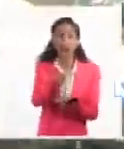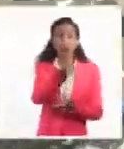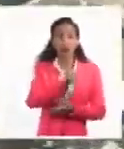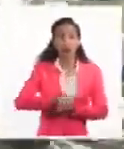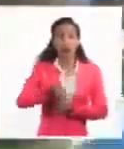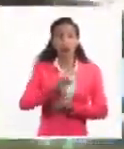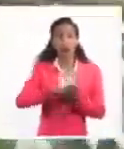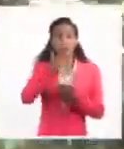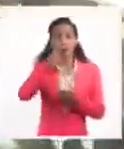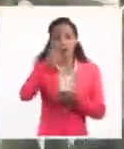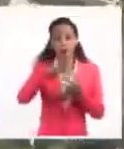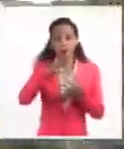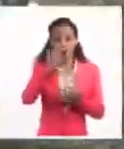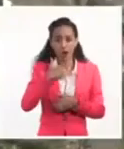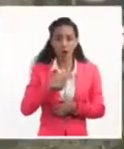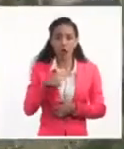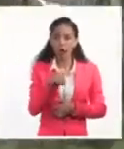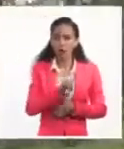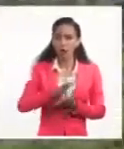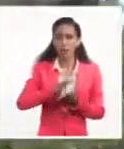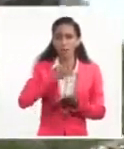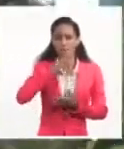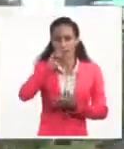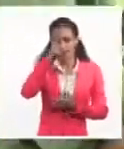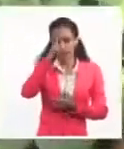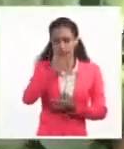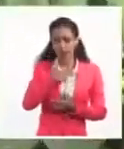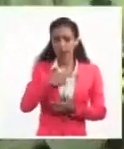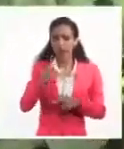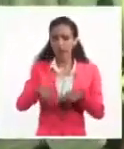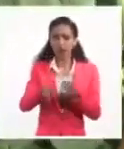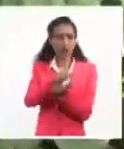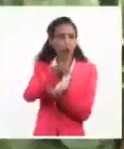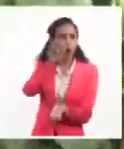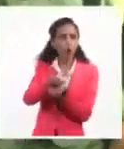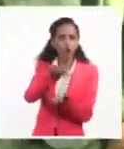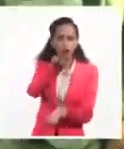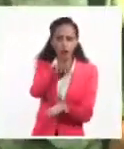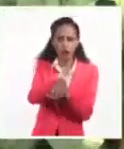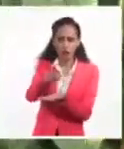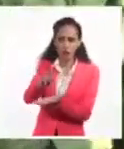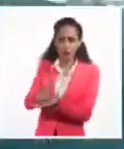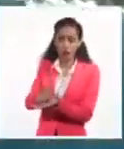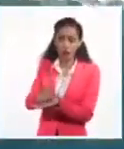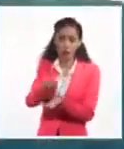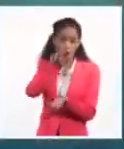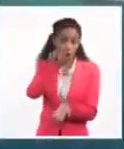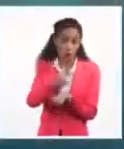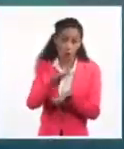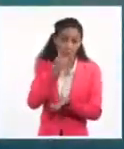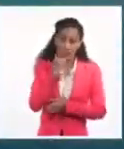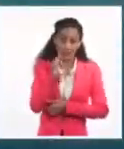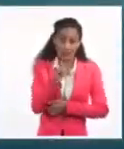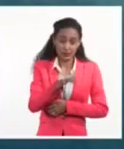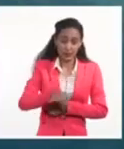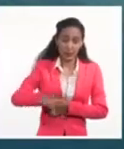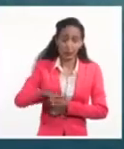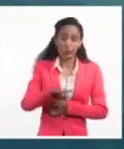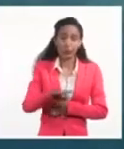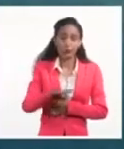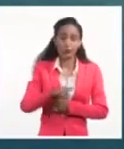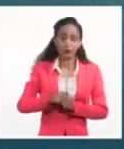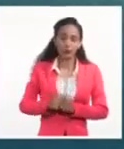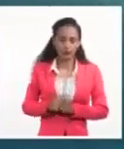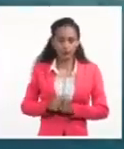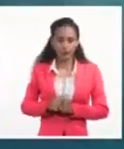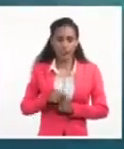Majagua, La Reforma, Mella y Cocodrilo, el asentamiento costero más apartado de la geografía pinera, a